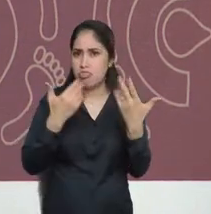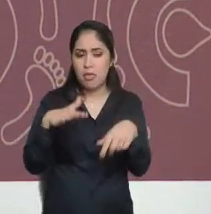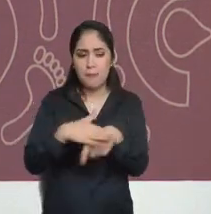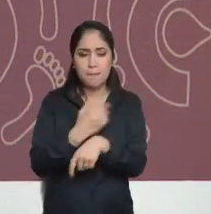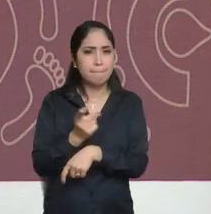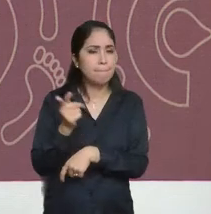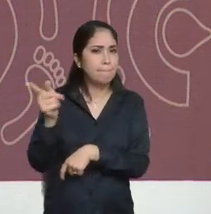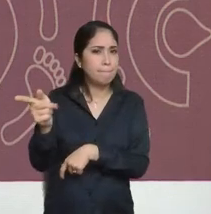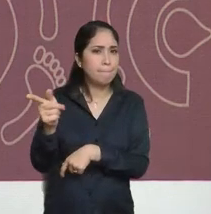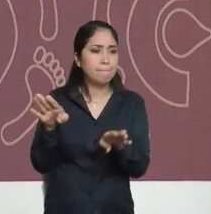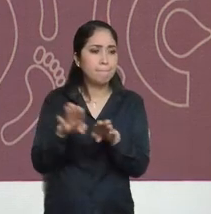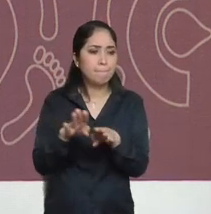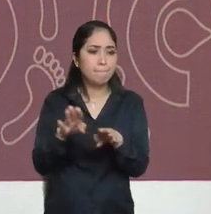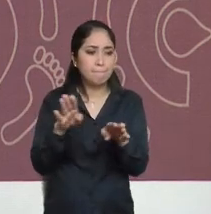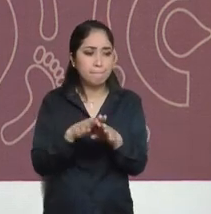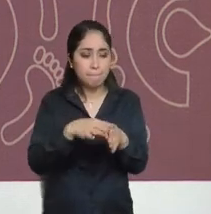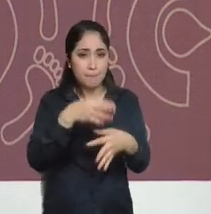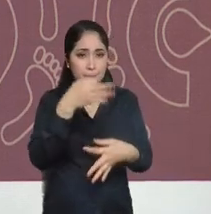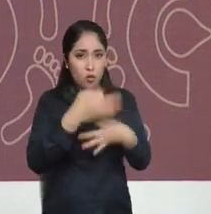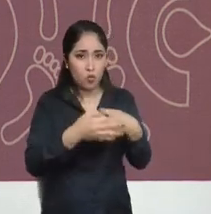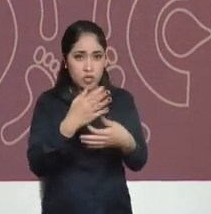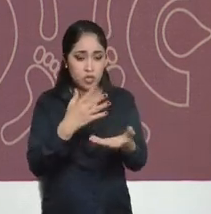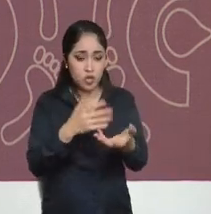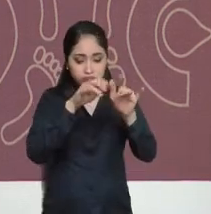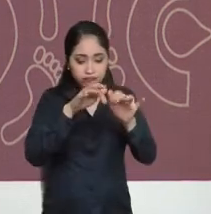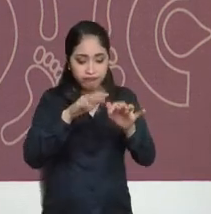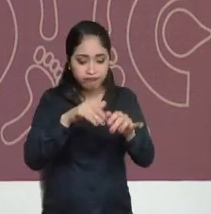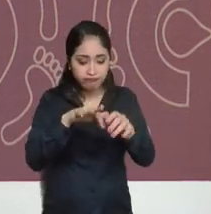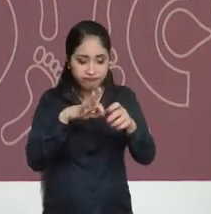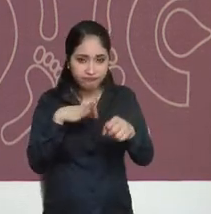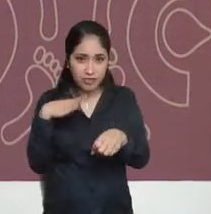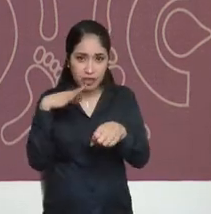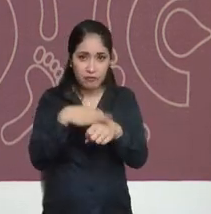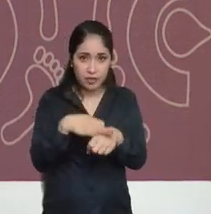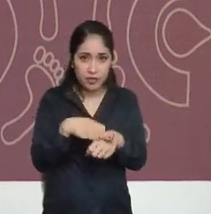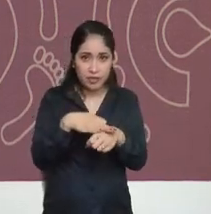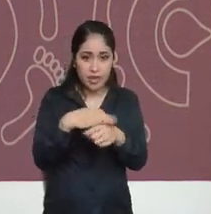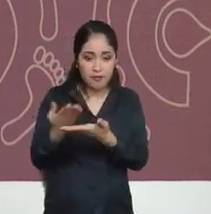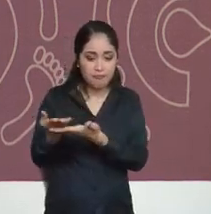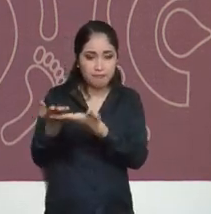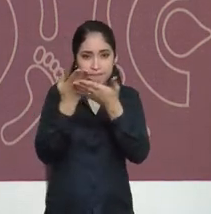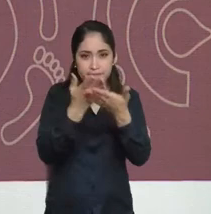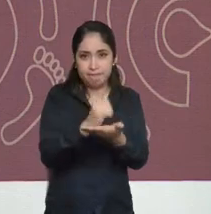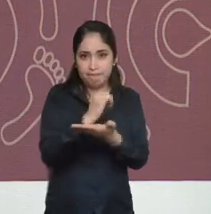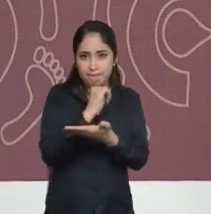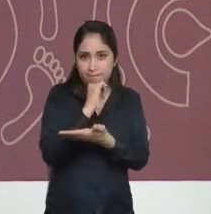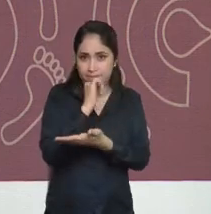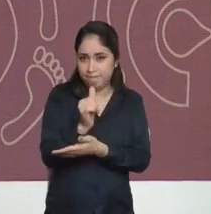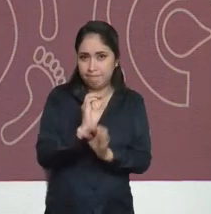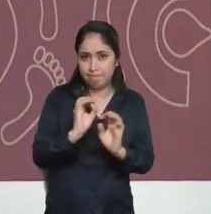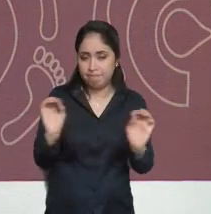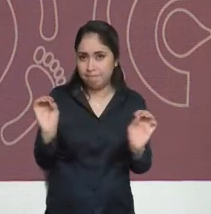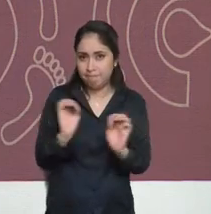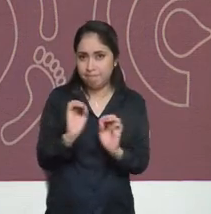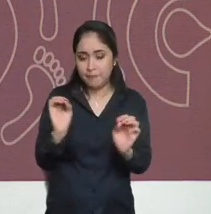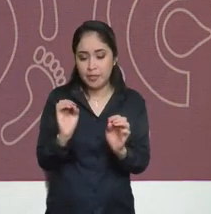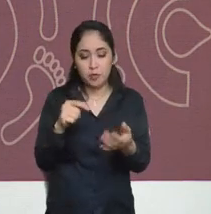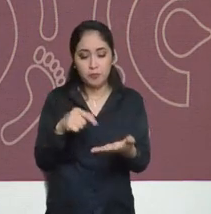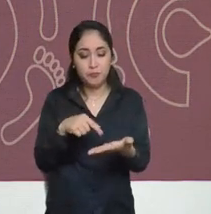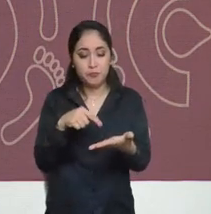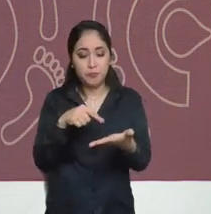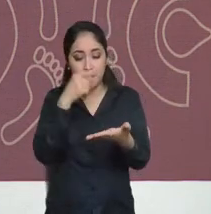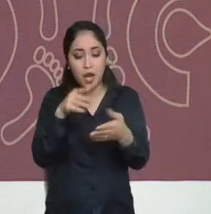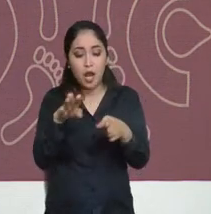juicio de amparo. Eso le corresponde, en tanto que se alegue la probable vulneración de un derecho, a